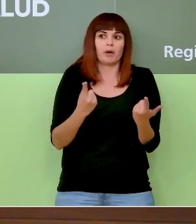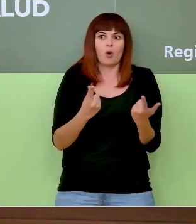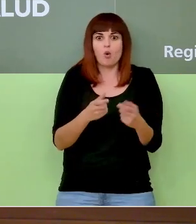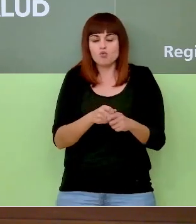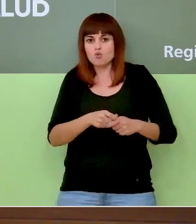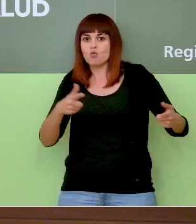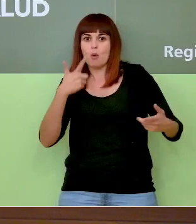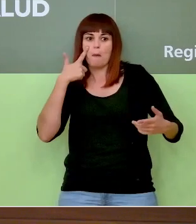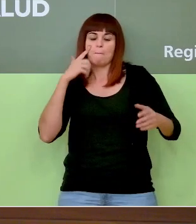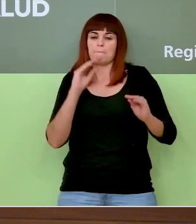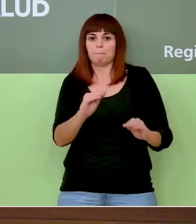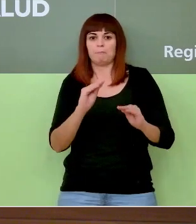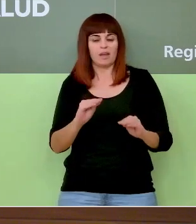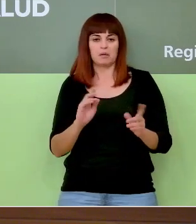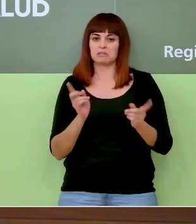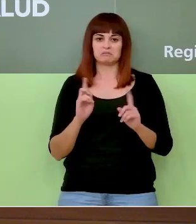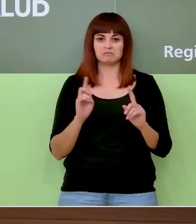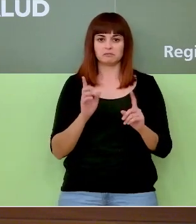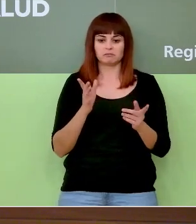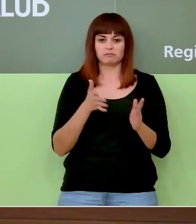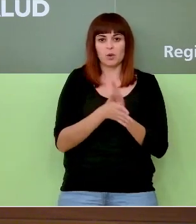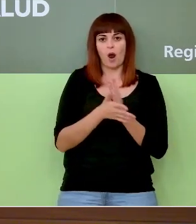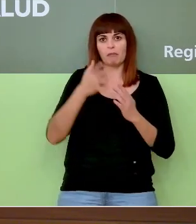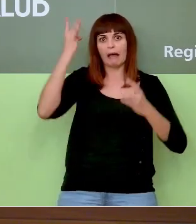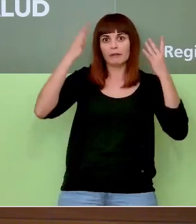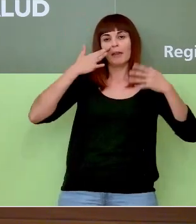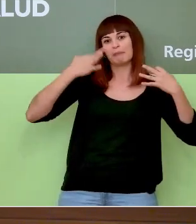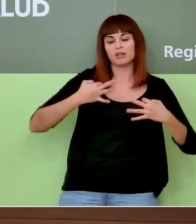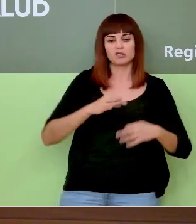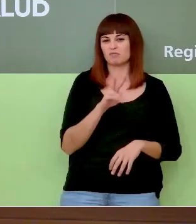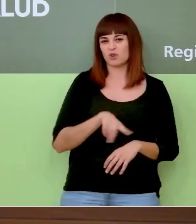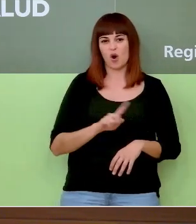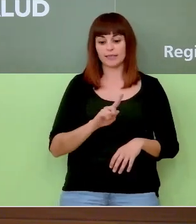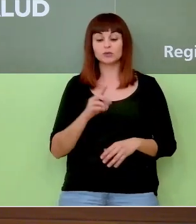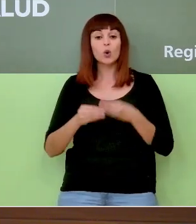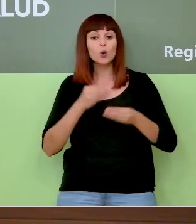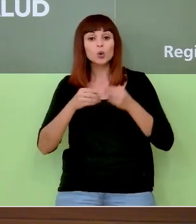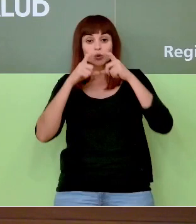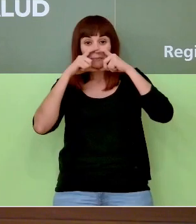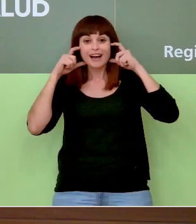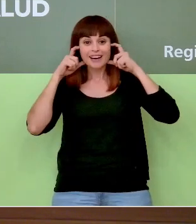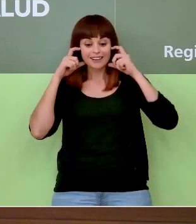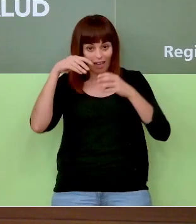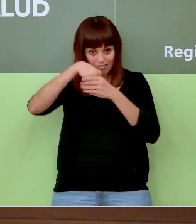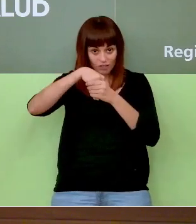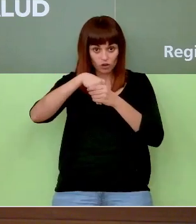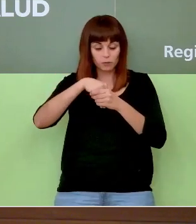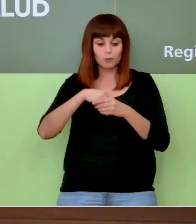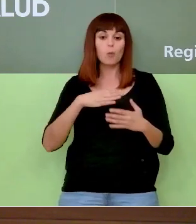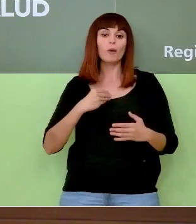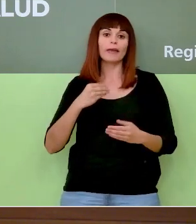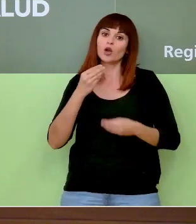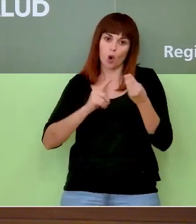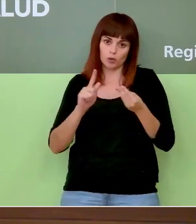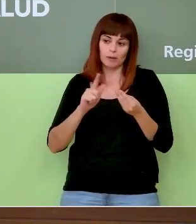brotes que realmente lo justifiquen como una actividad demasiado peligrosa. Y respecto al uso de la mascarilla, aunque se puede no usar, pero la